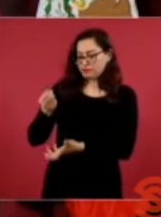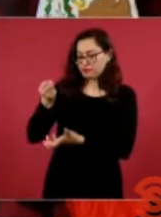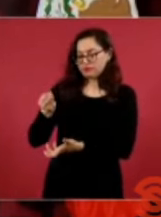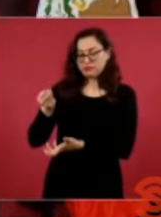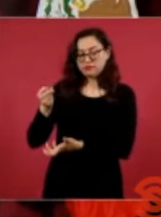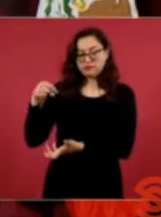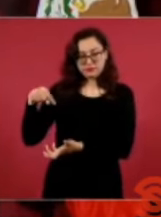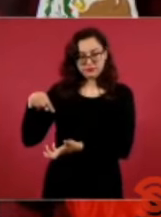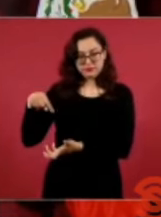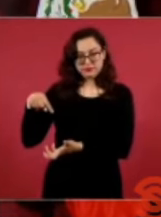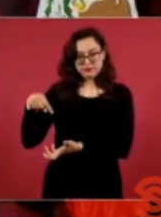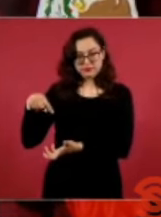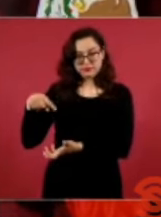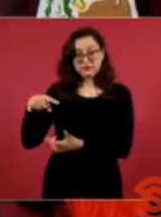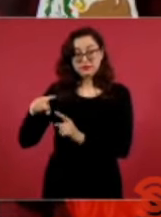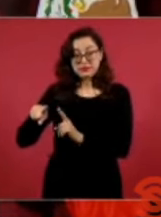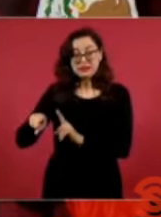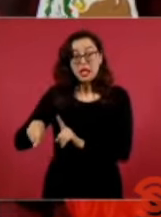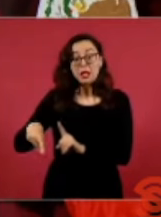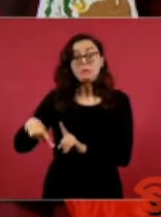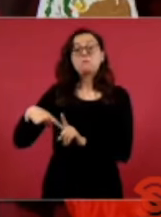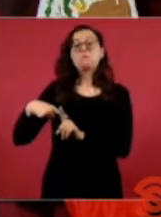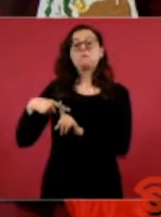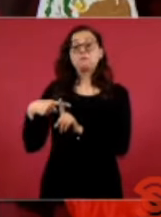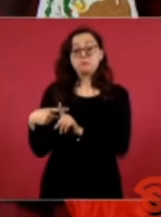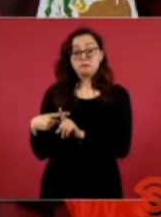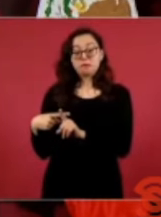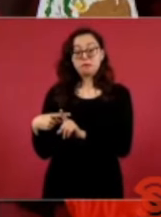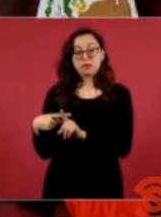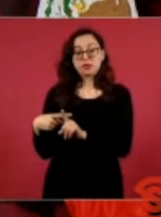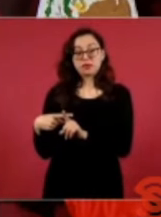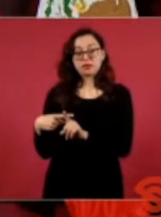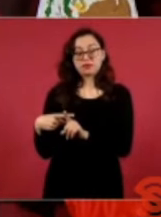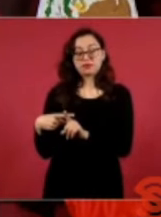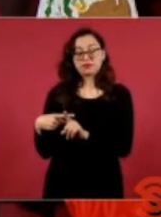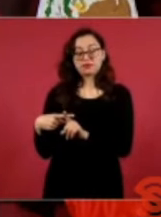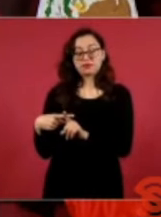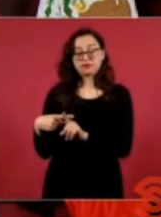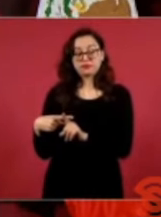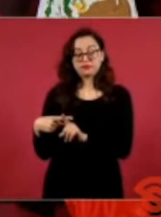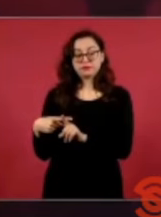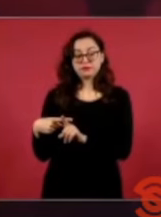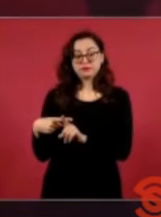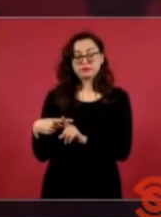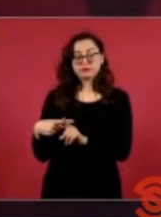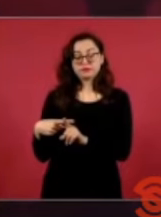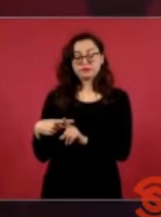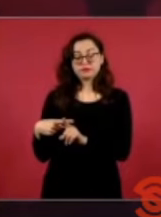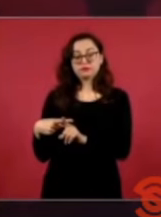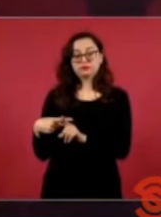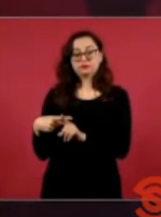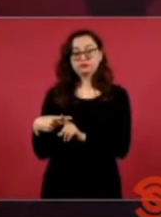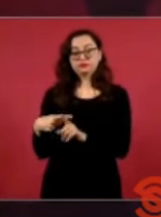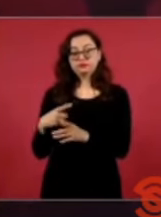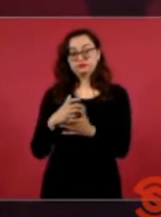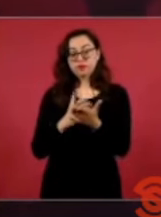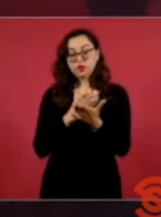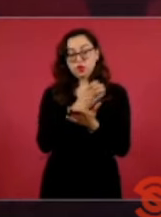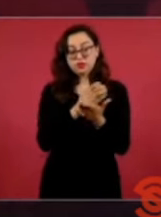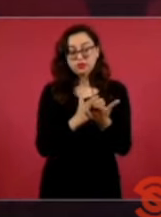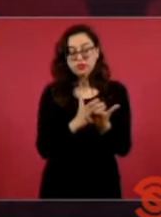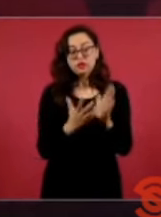agréguenle a lo que se ahorra con no permitir la corrupción en contratos de